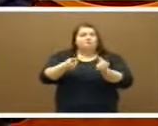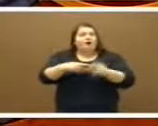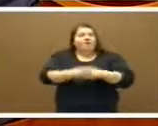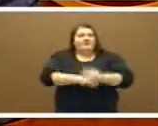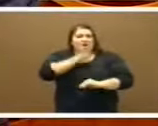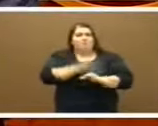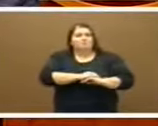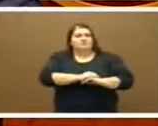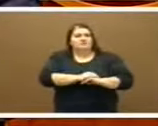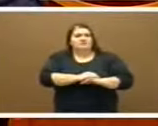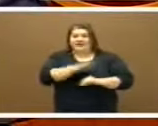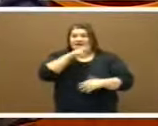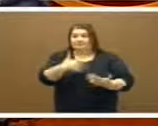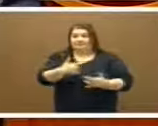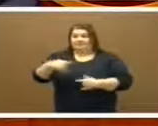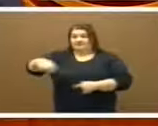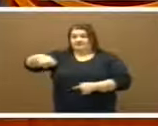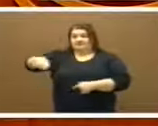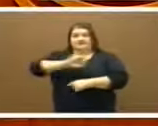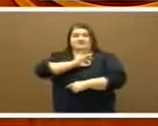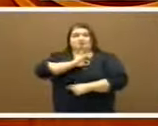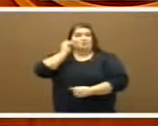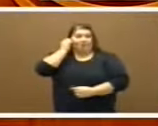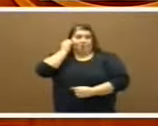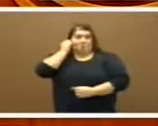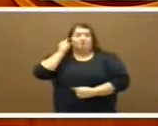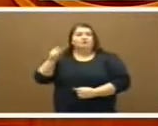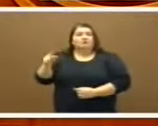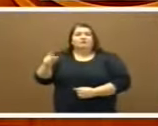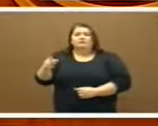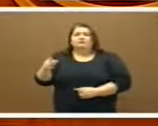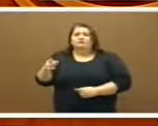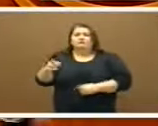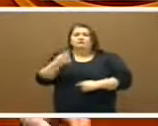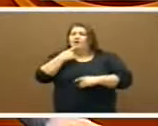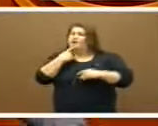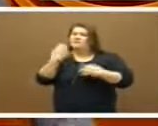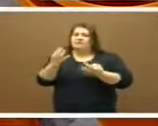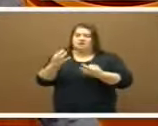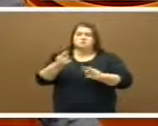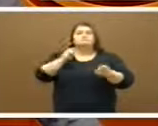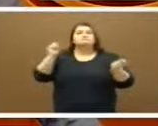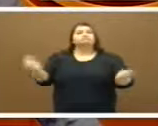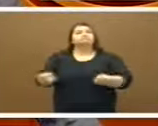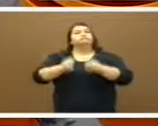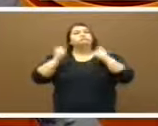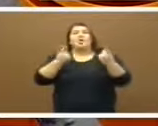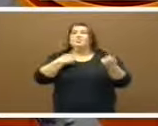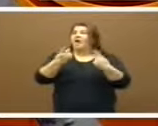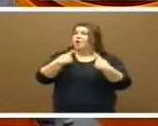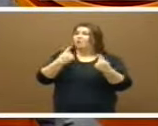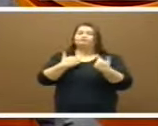practicaba. El actual presidente de la Junta, el señor Monago, se le llena la boca en la prensa de palabras como diálogo,